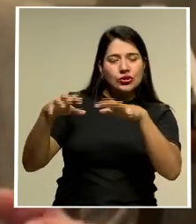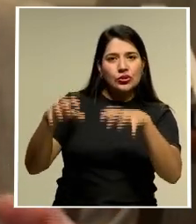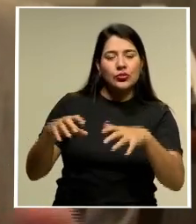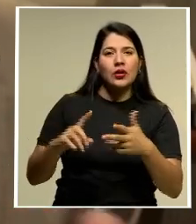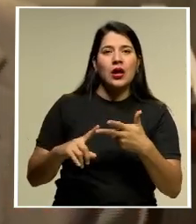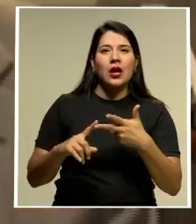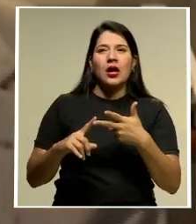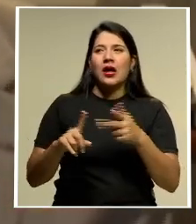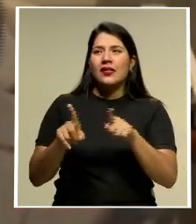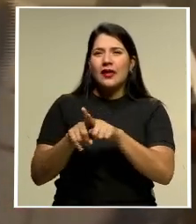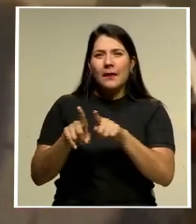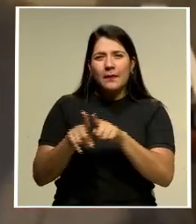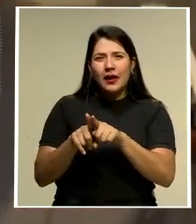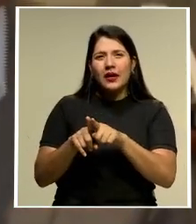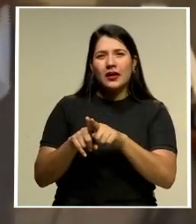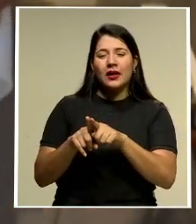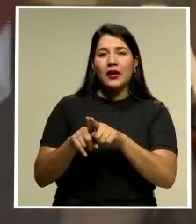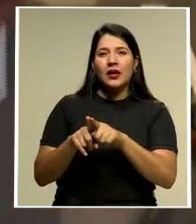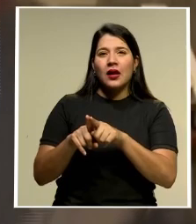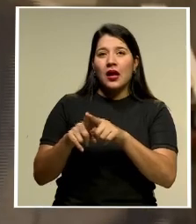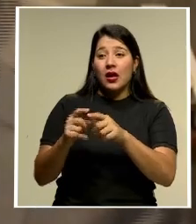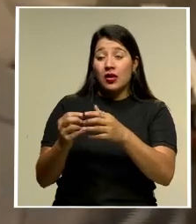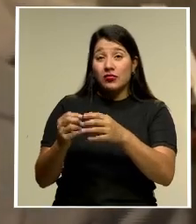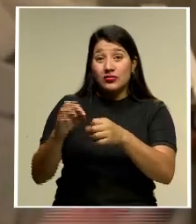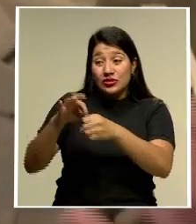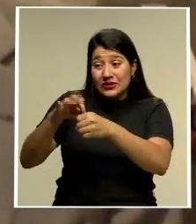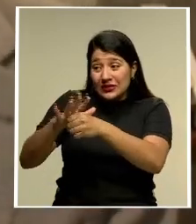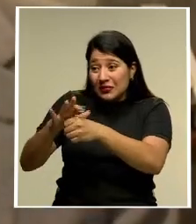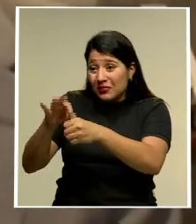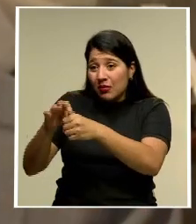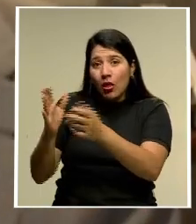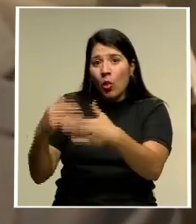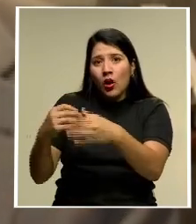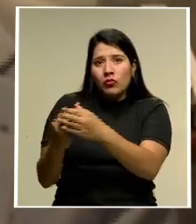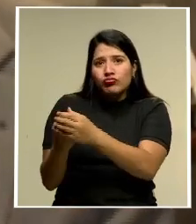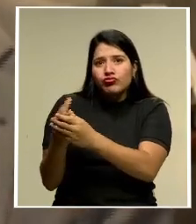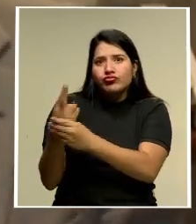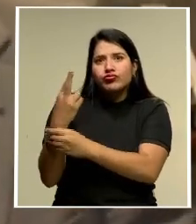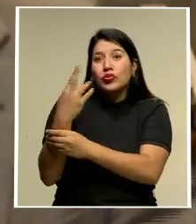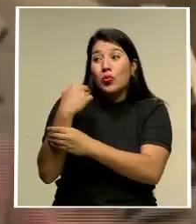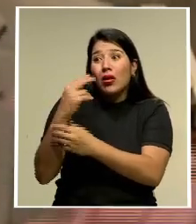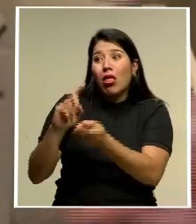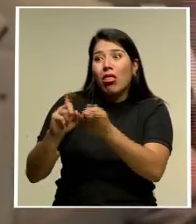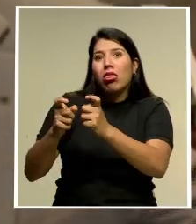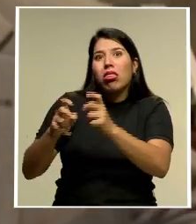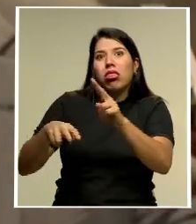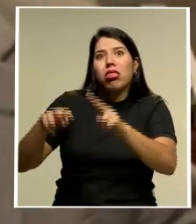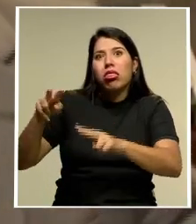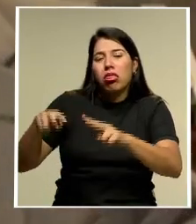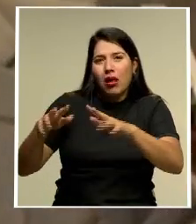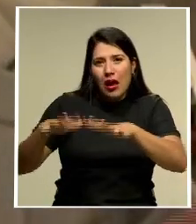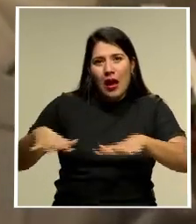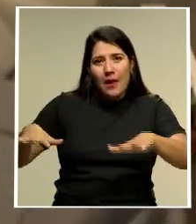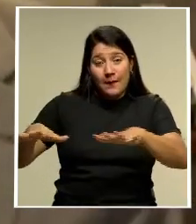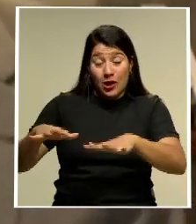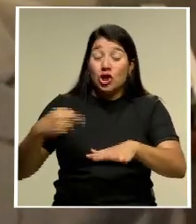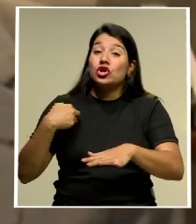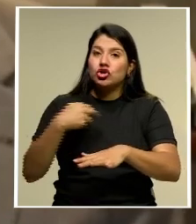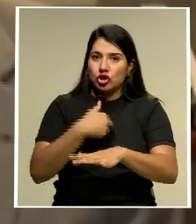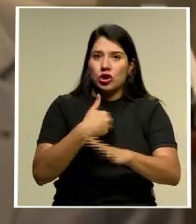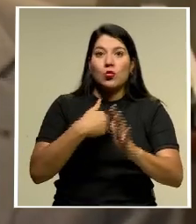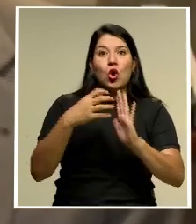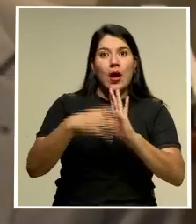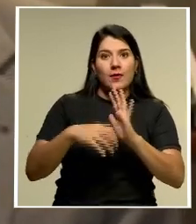la erosión de los aparatos productivos en el campo por la variación climática. También ahí traemos un capítulo entero sobre ese